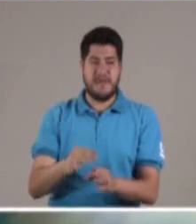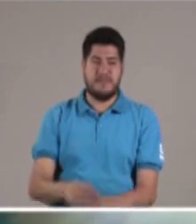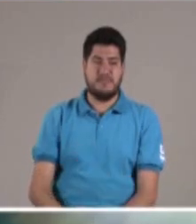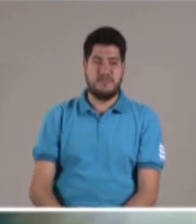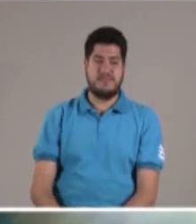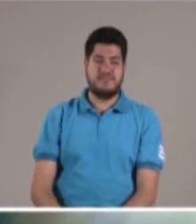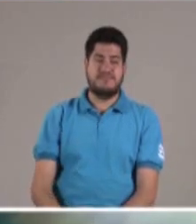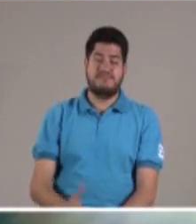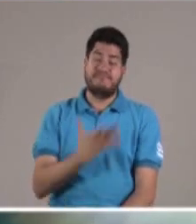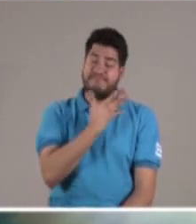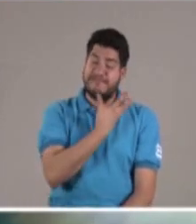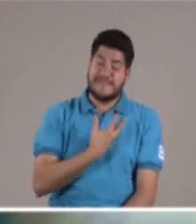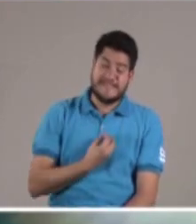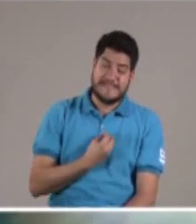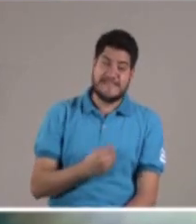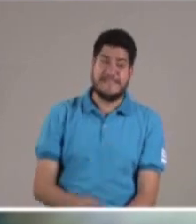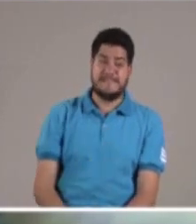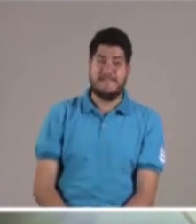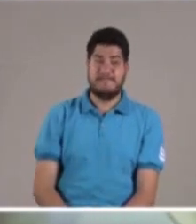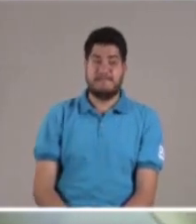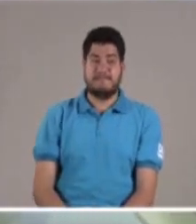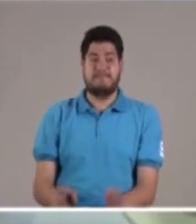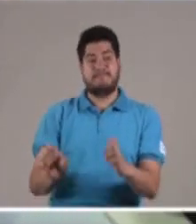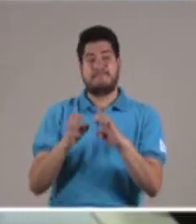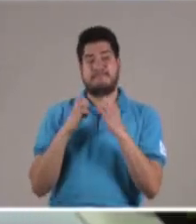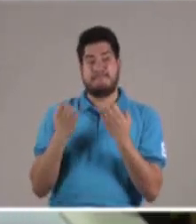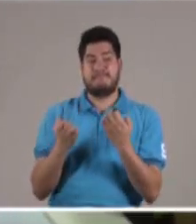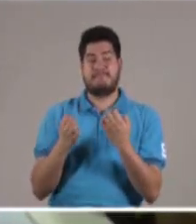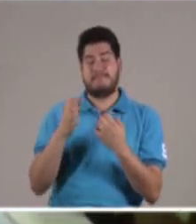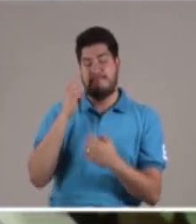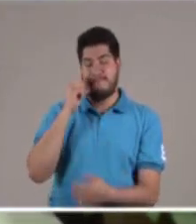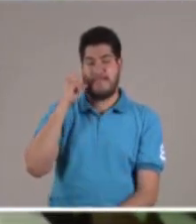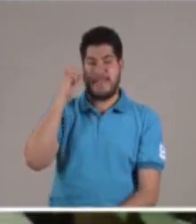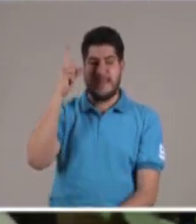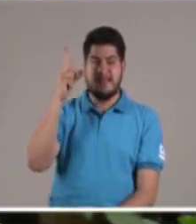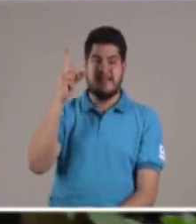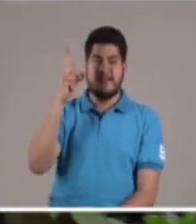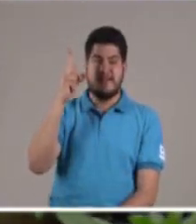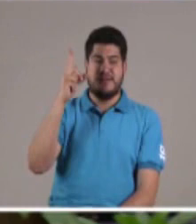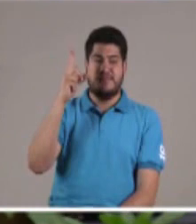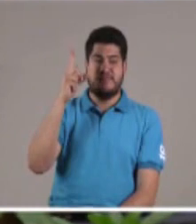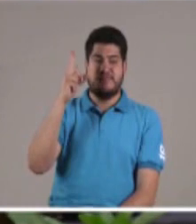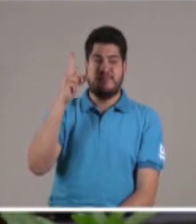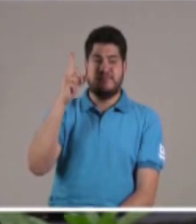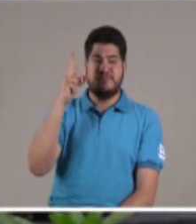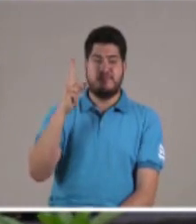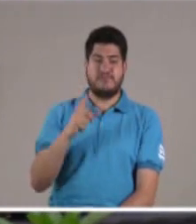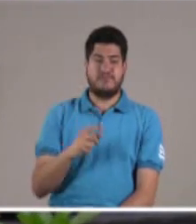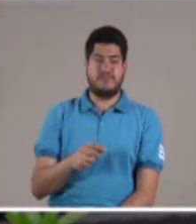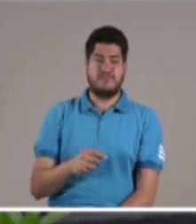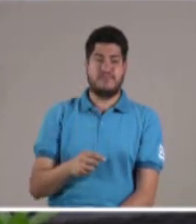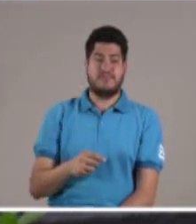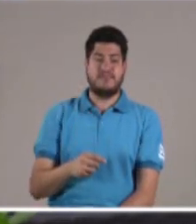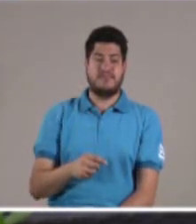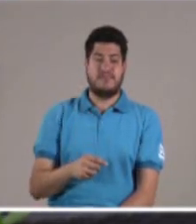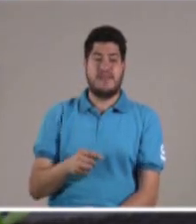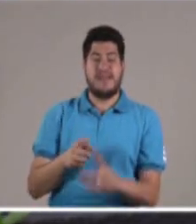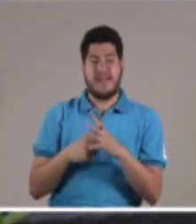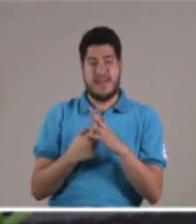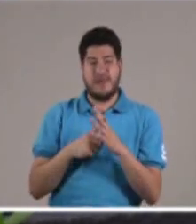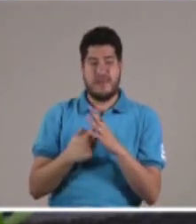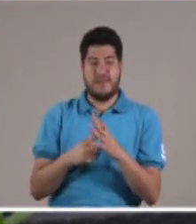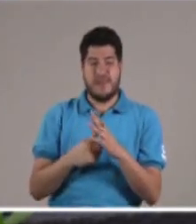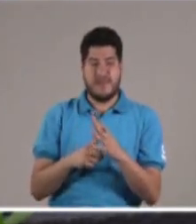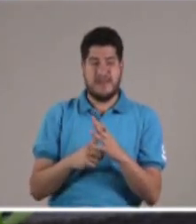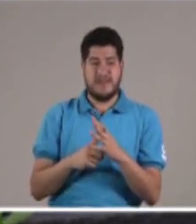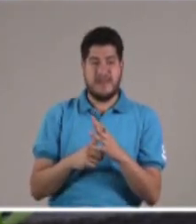Qué triste Verdad entonces bien Viene el señor y te empieza a